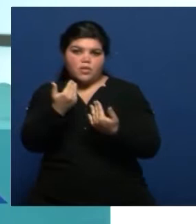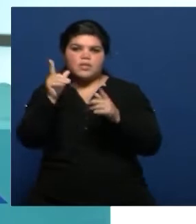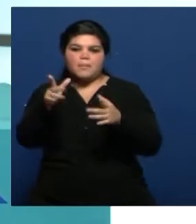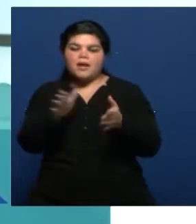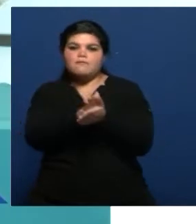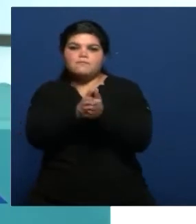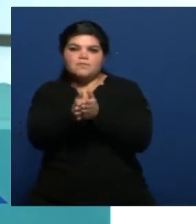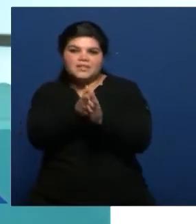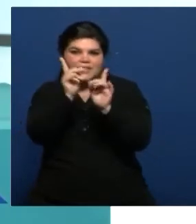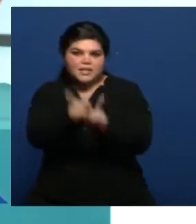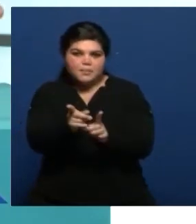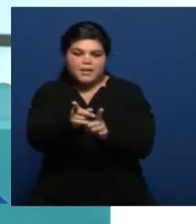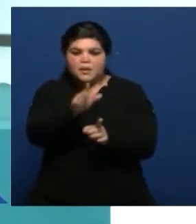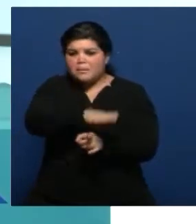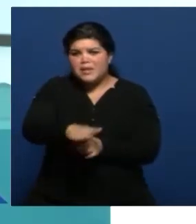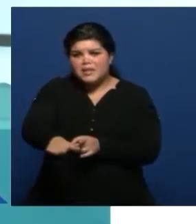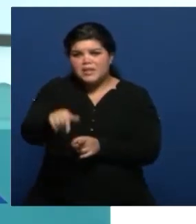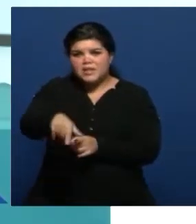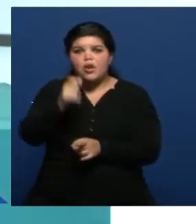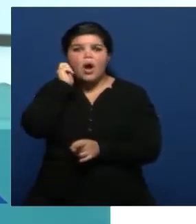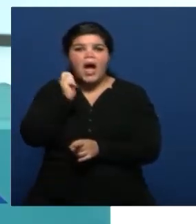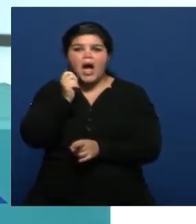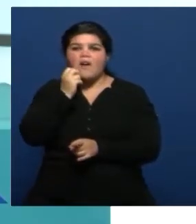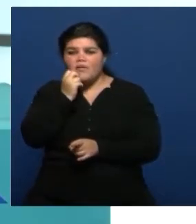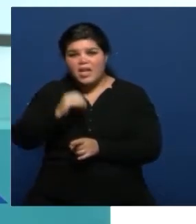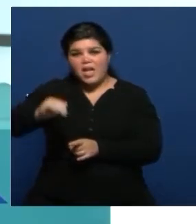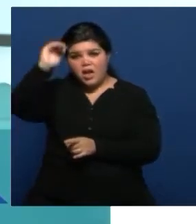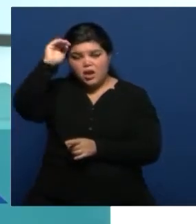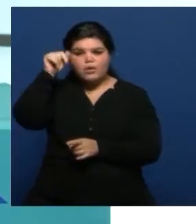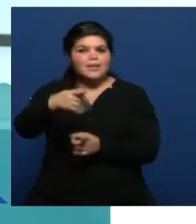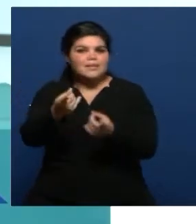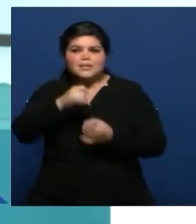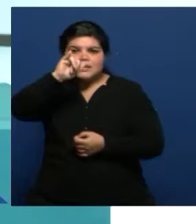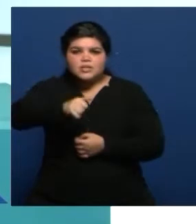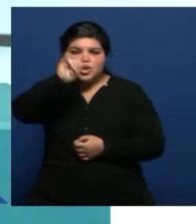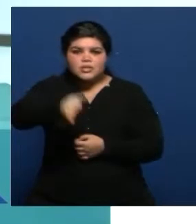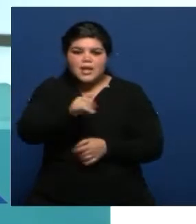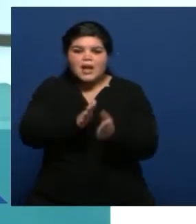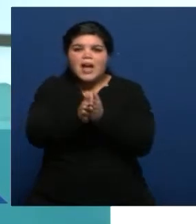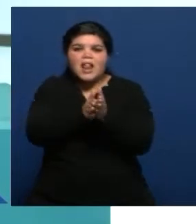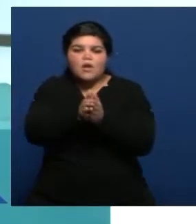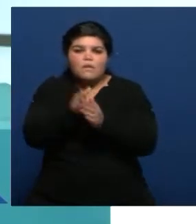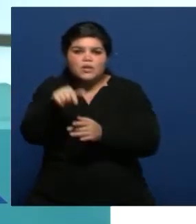los extremos de las edades, los más chicos, los ancianos, necesitan estar calefaccionados y bañarse con agua caliente.